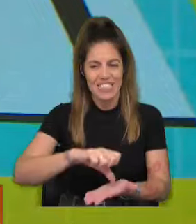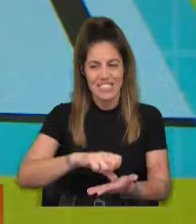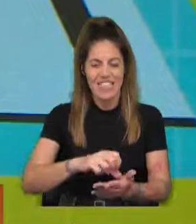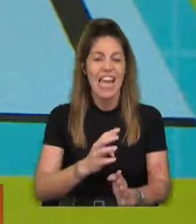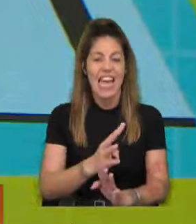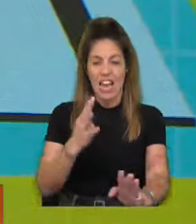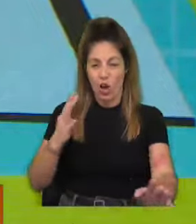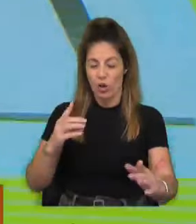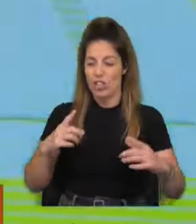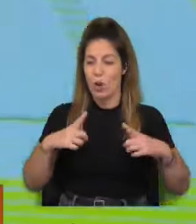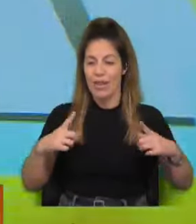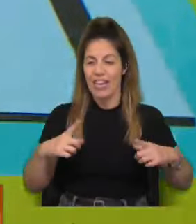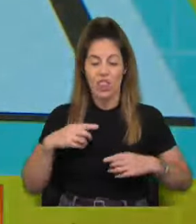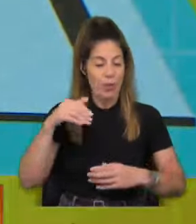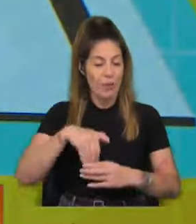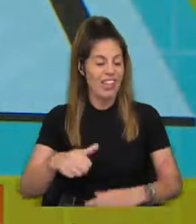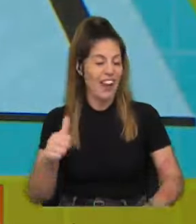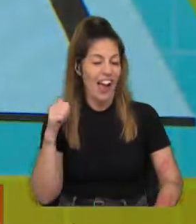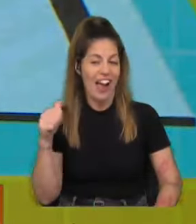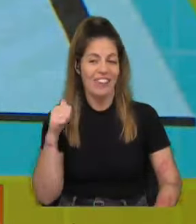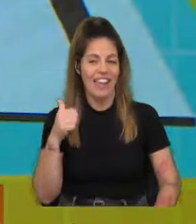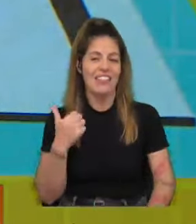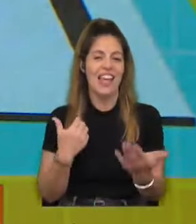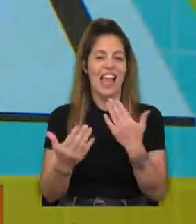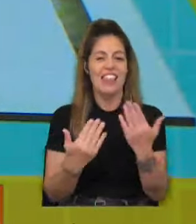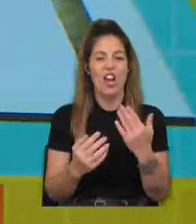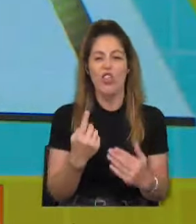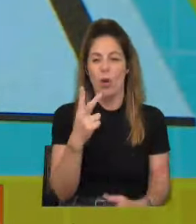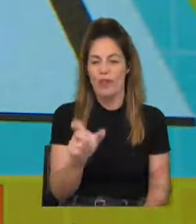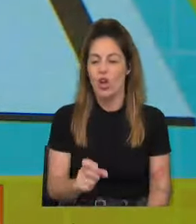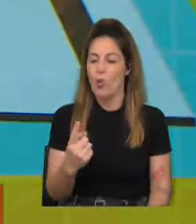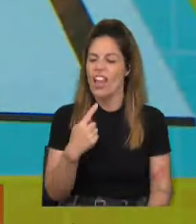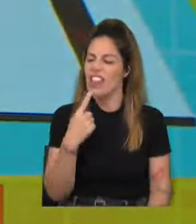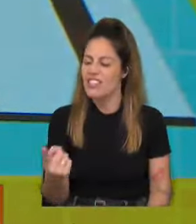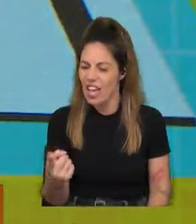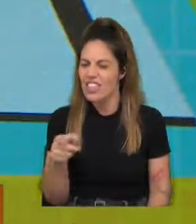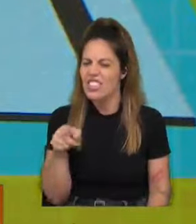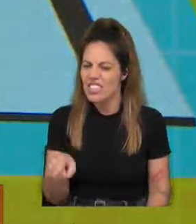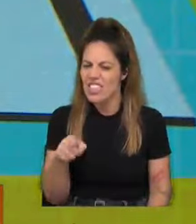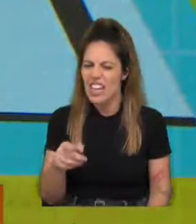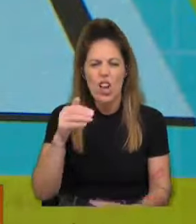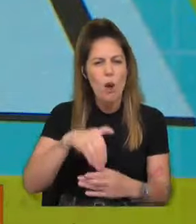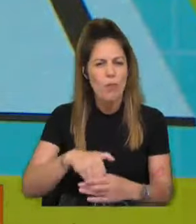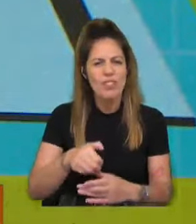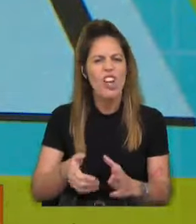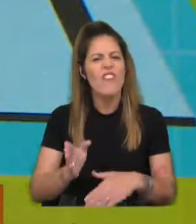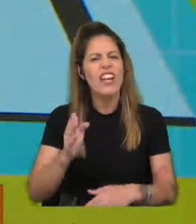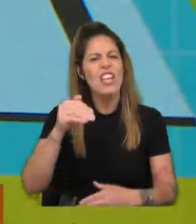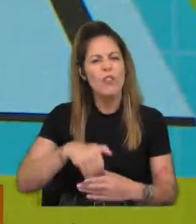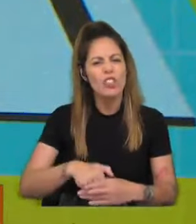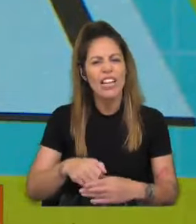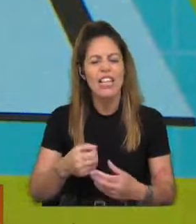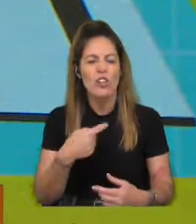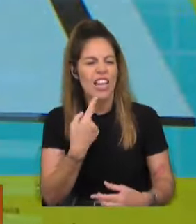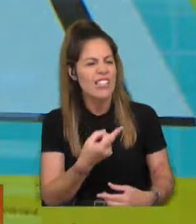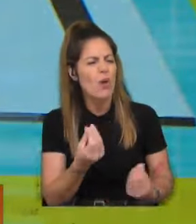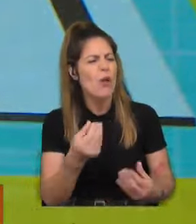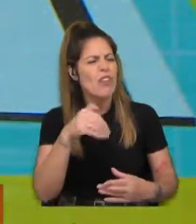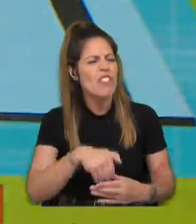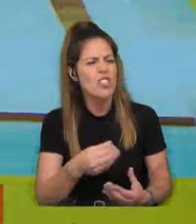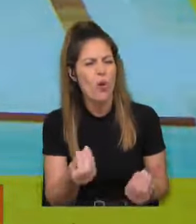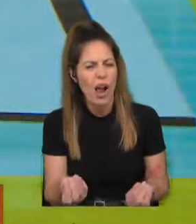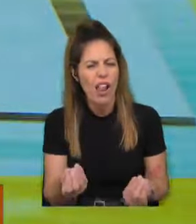esperando para votar atrás mío el diálogo entre dos personas una le decía a la otra Che y en los plebiscitos que vas a votar qué plebiscitos le decía la otra